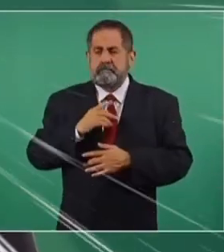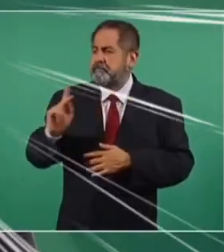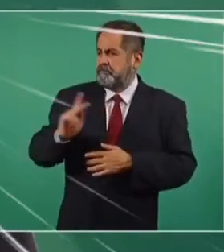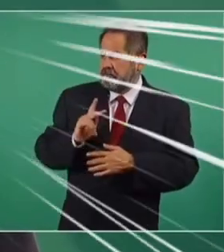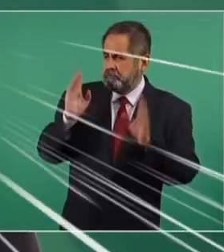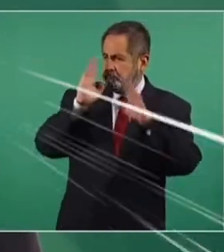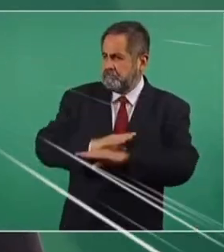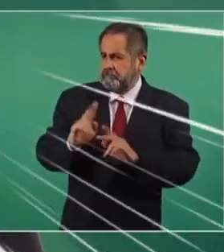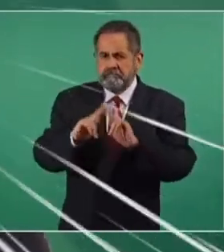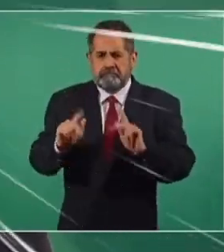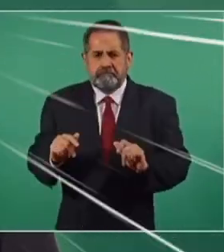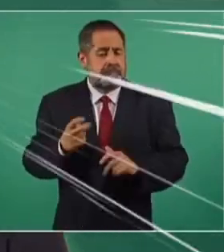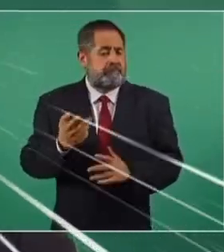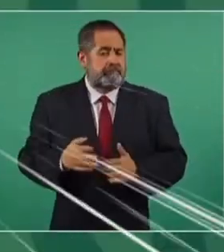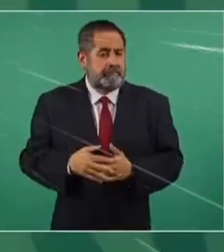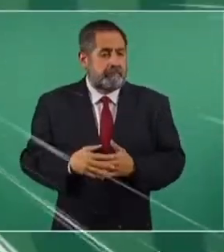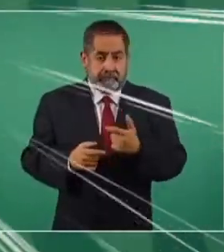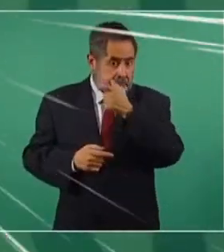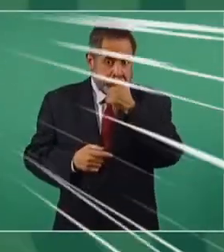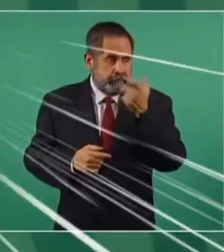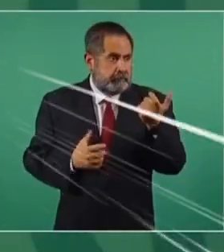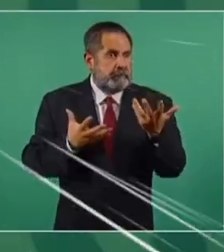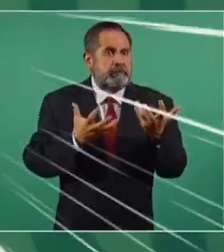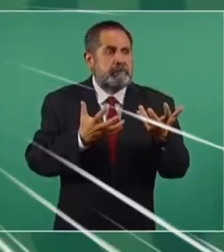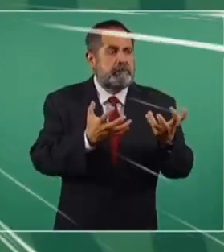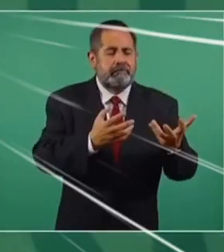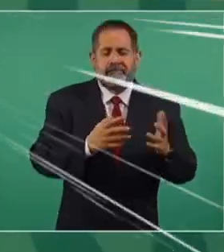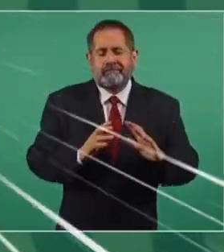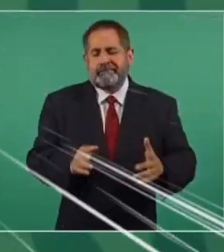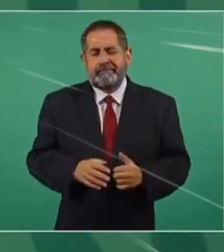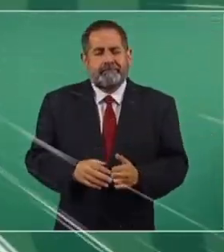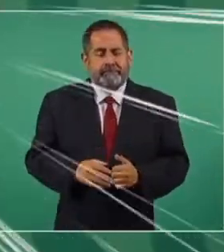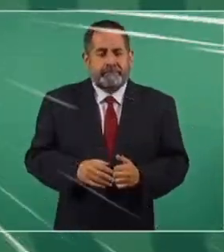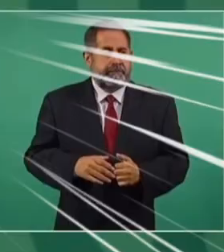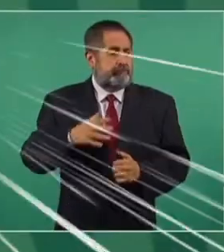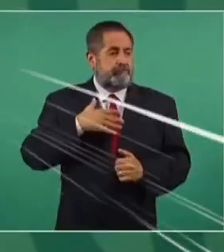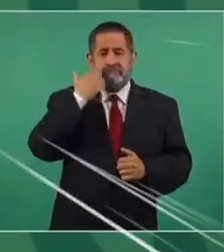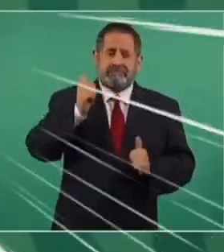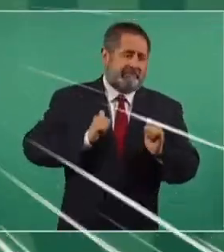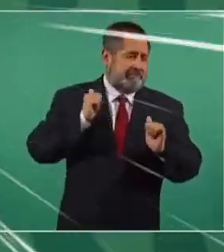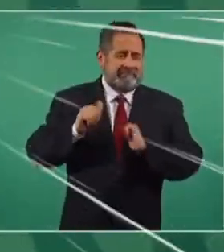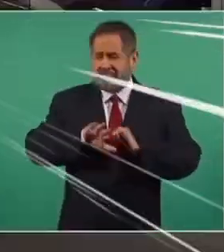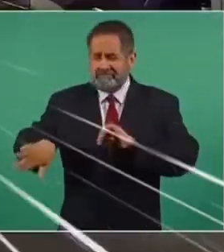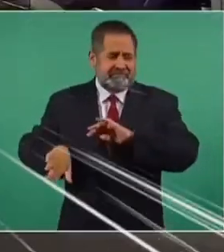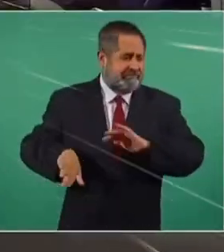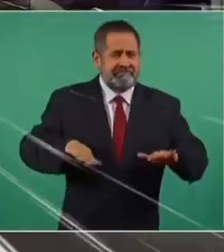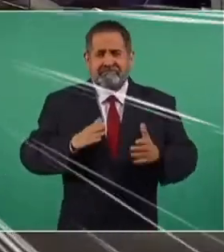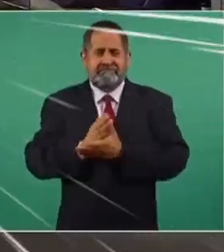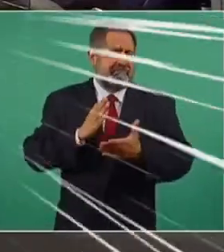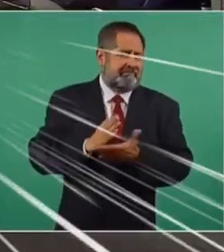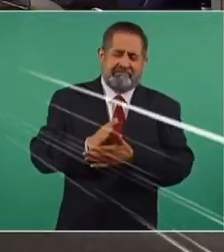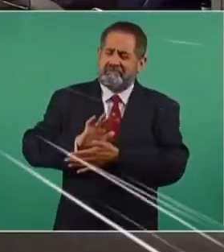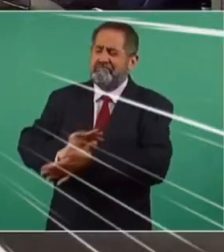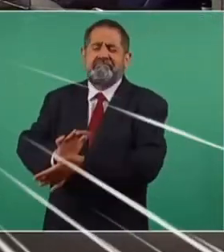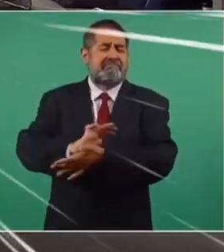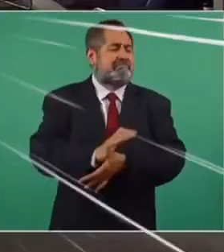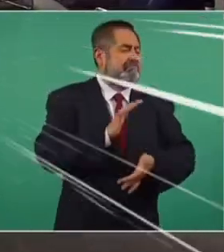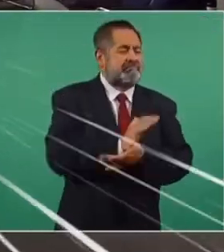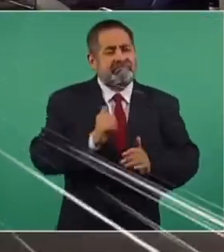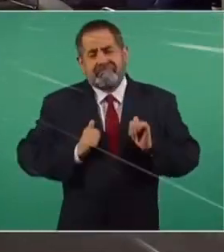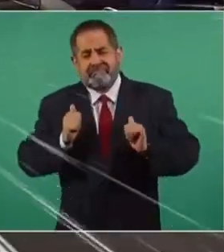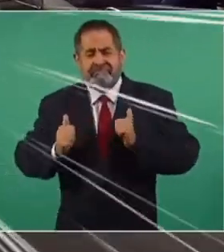prójimo. La visión al dinero desmedida, el querer salir adelante, destacar, como sea, pasando por encima de